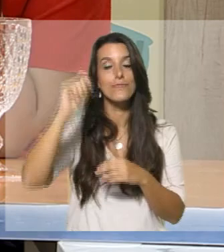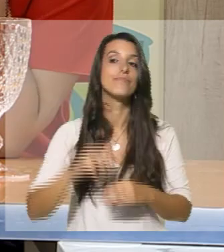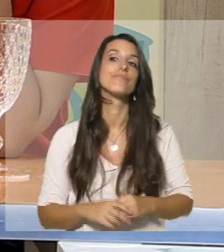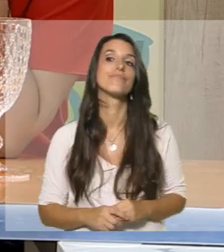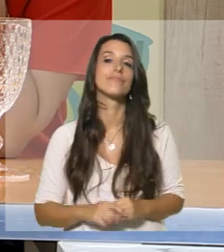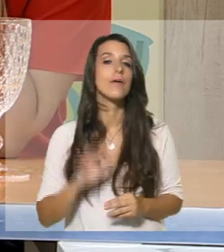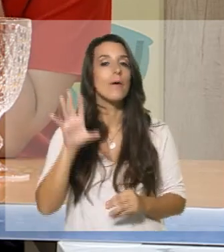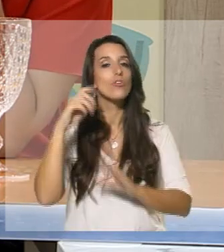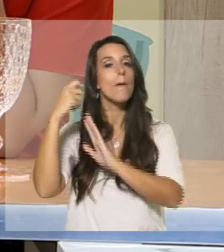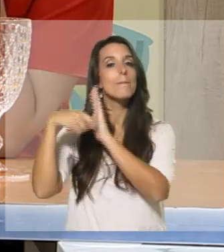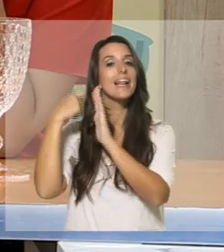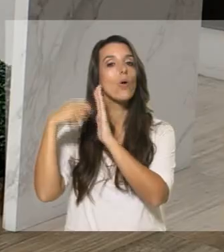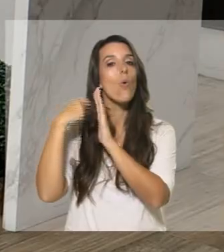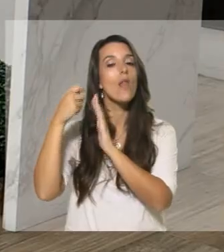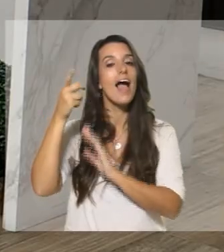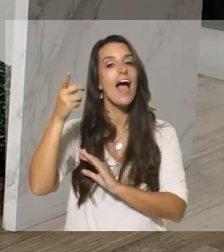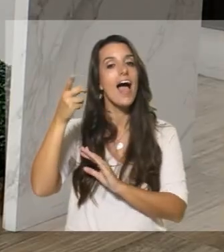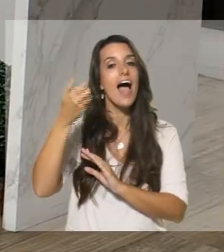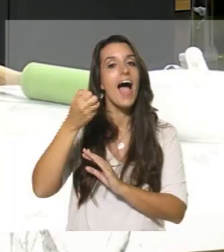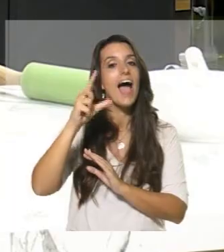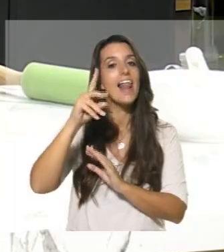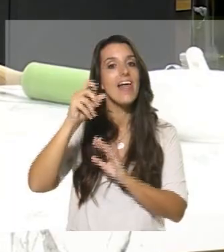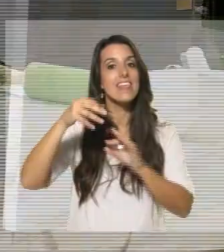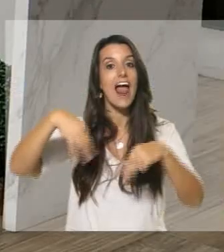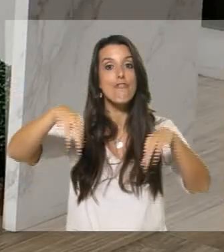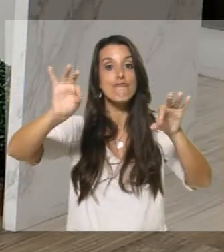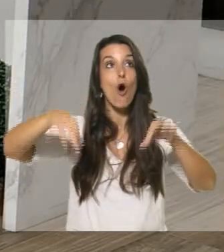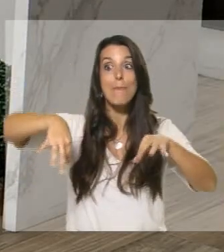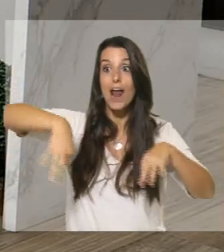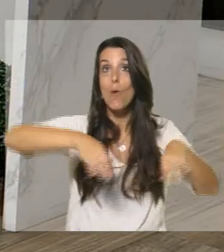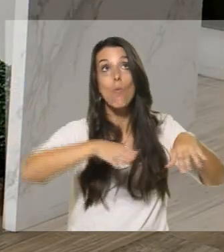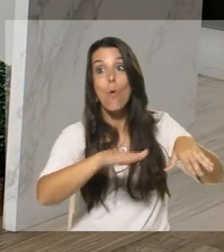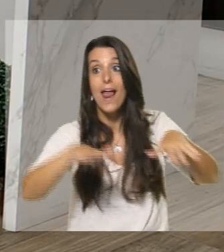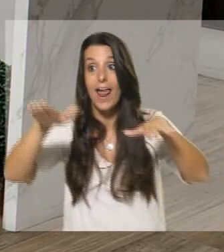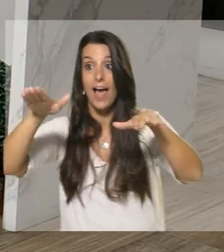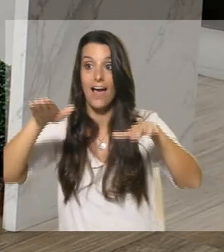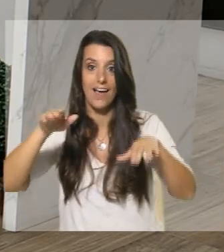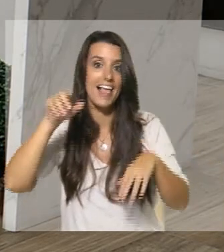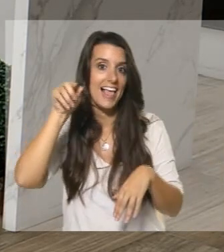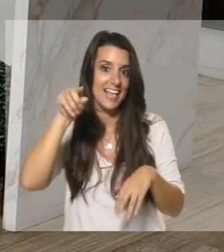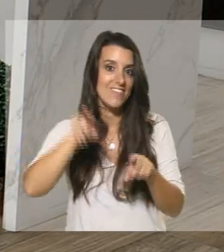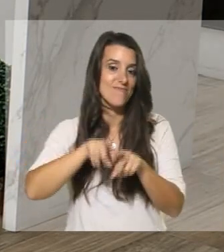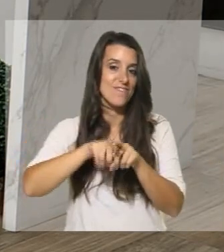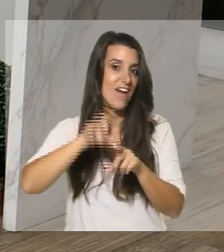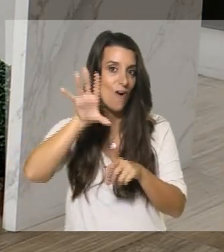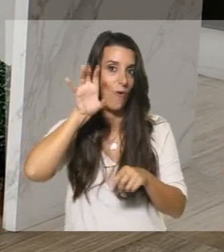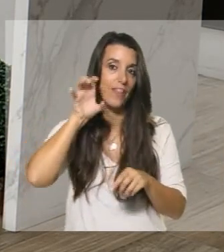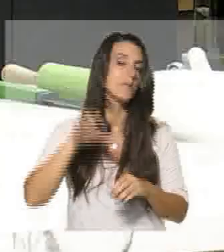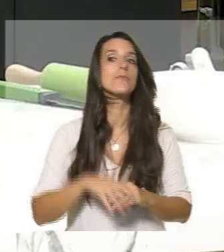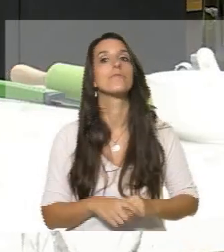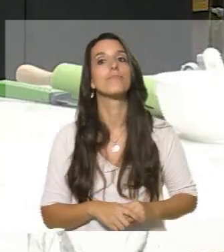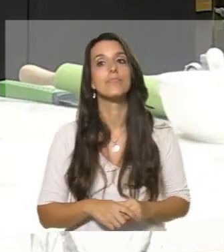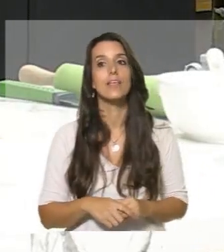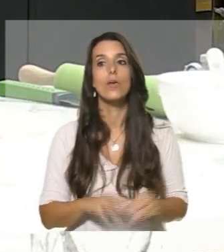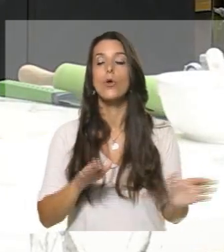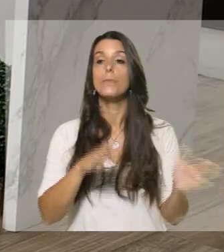la película, por ejemplo, de Aladdin. Por ejemplo. La de Aladdin, claro. Claro. Es la que se nos viene a la mente seguro. Bueno, esto es lo